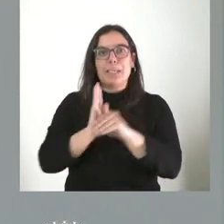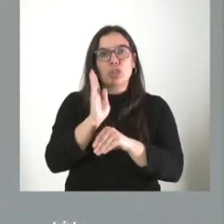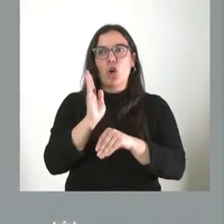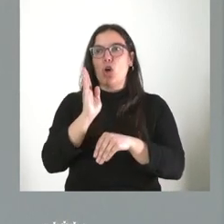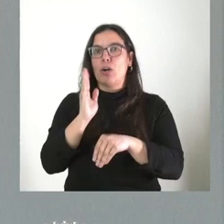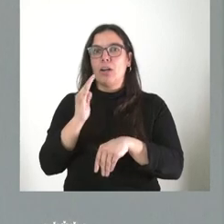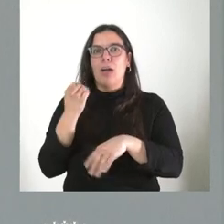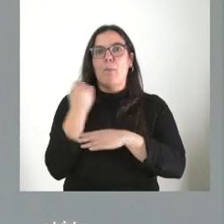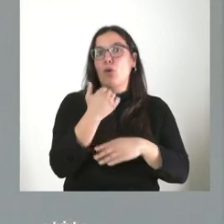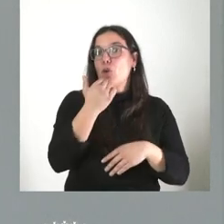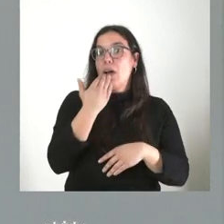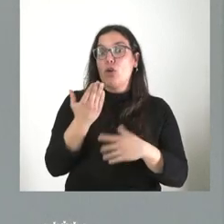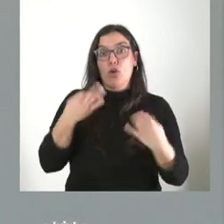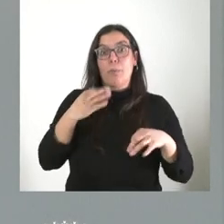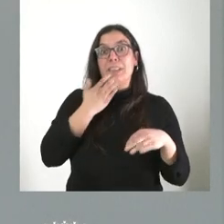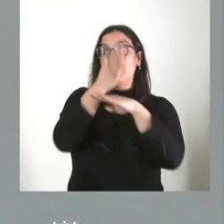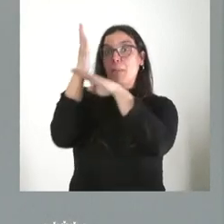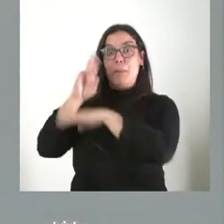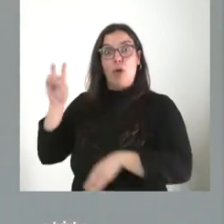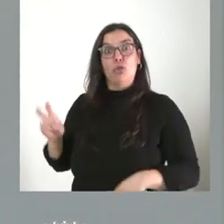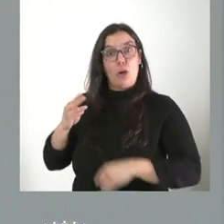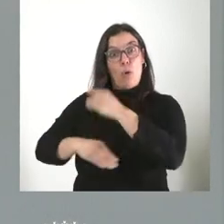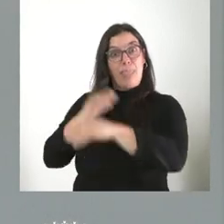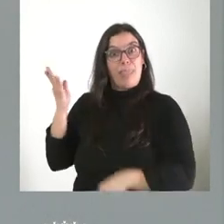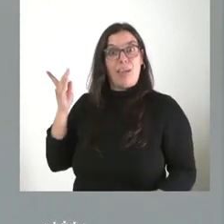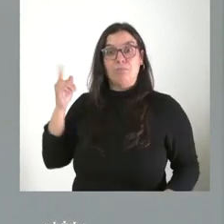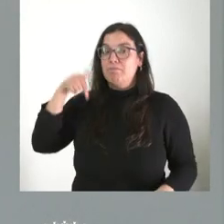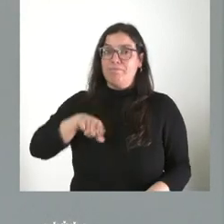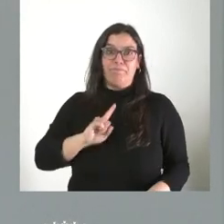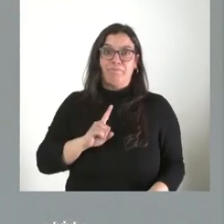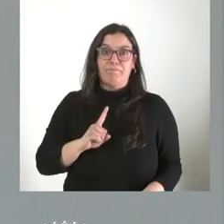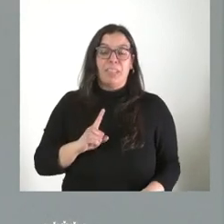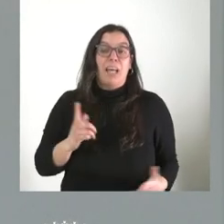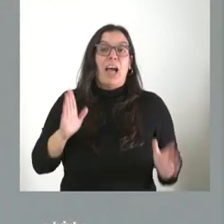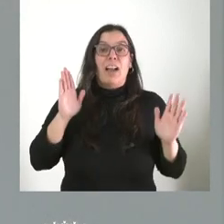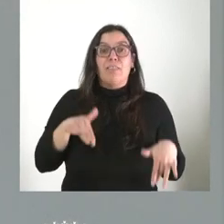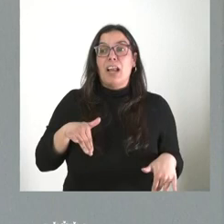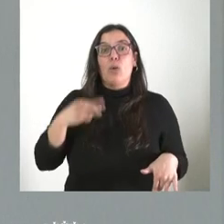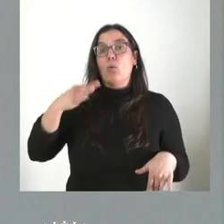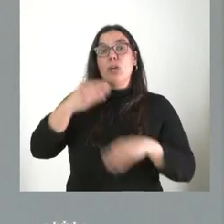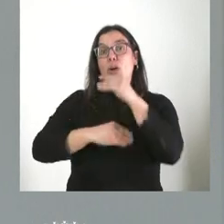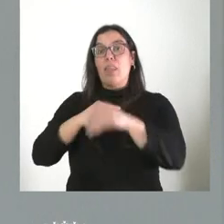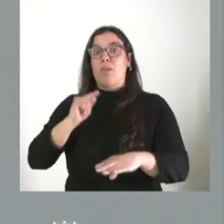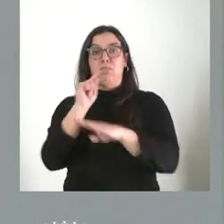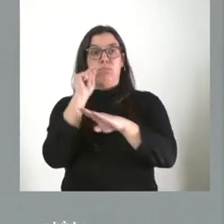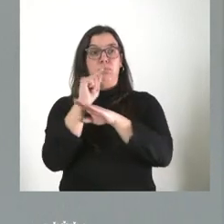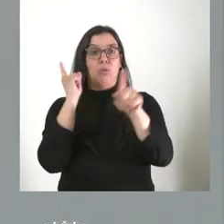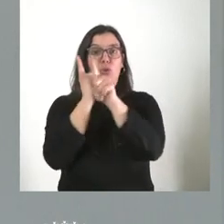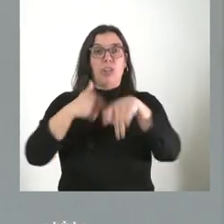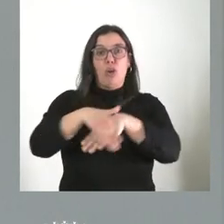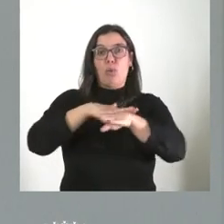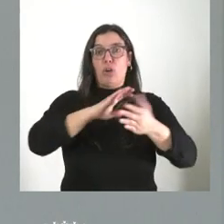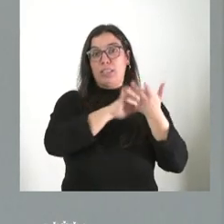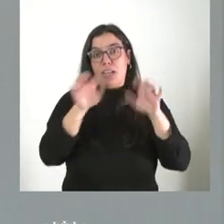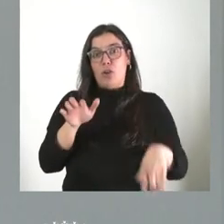en otras comunidades autónomas cuando va suele hacerlo pero optó por algo que es criticar a Castilla y león y a su gobierno que